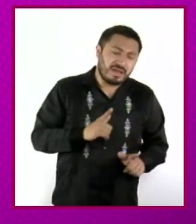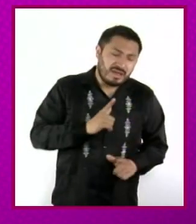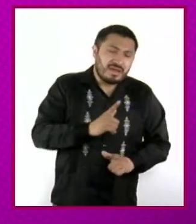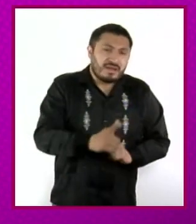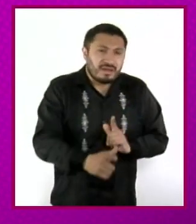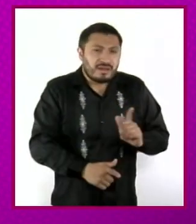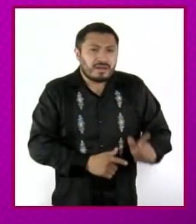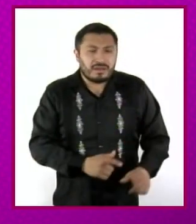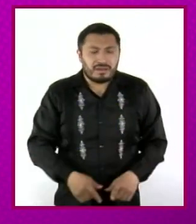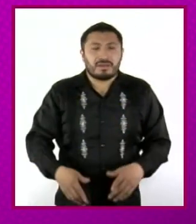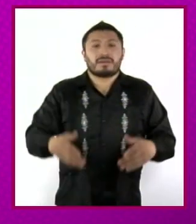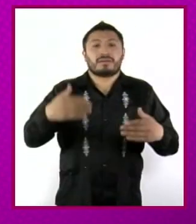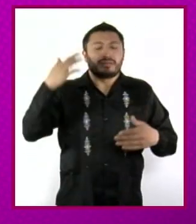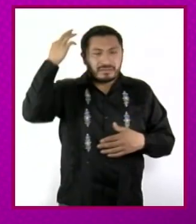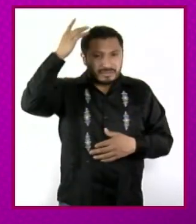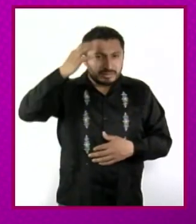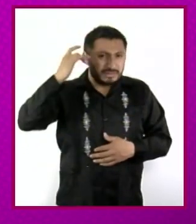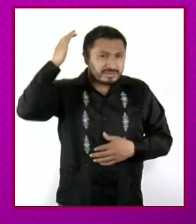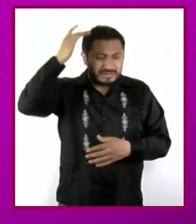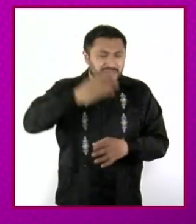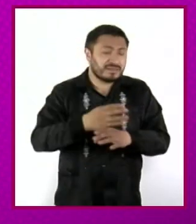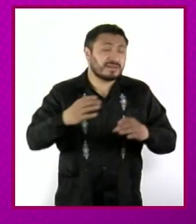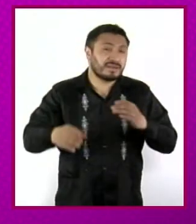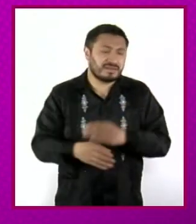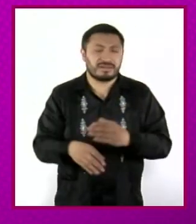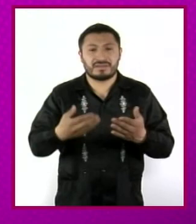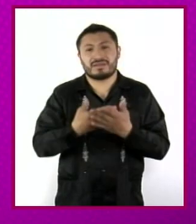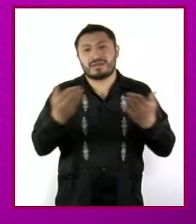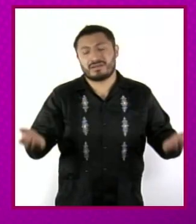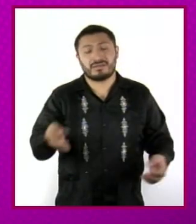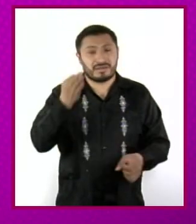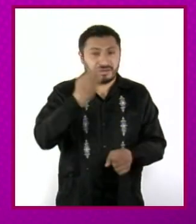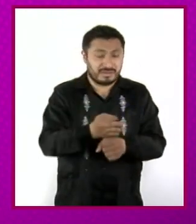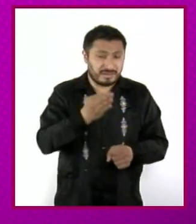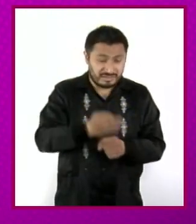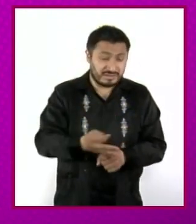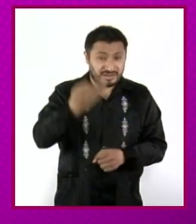pausábamos a ver más las cosas. Ahora ya no tenemos tiempo para eso.